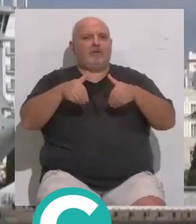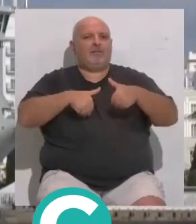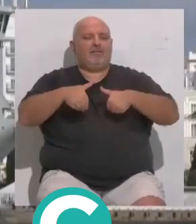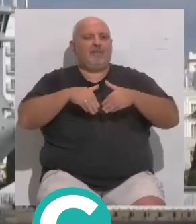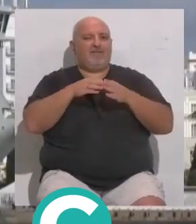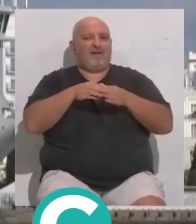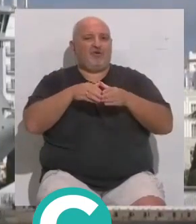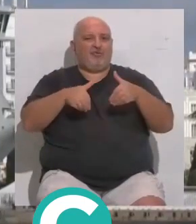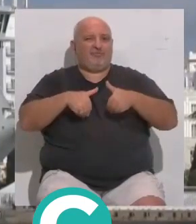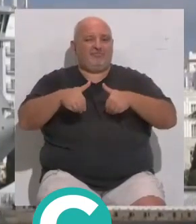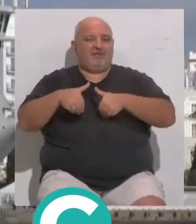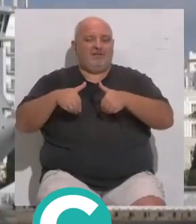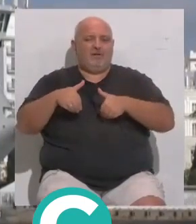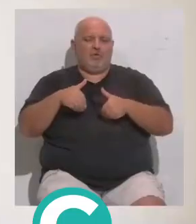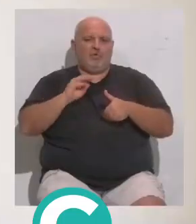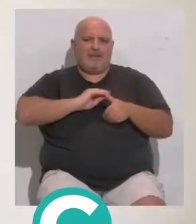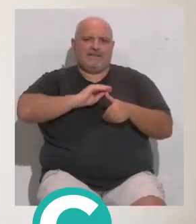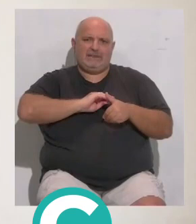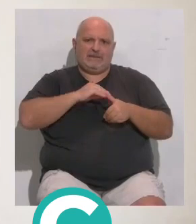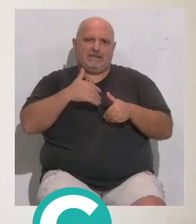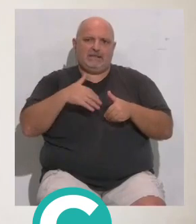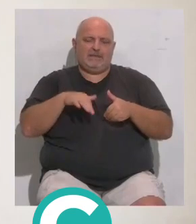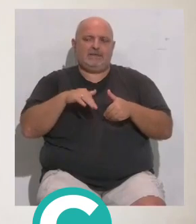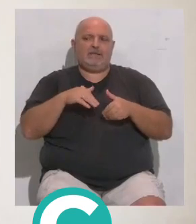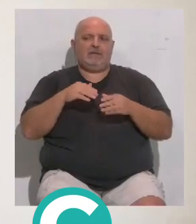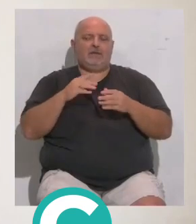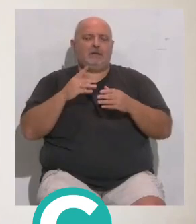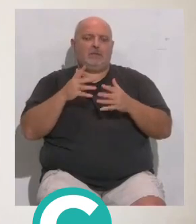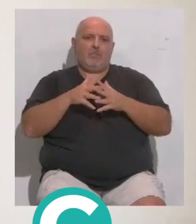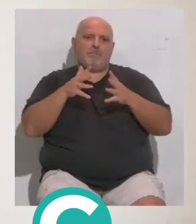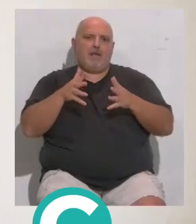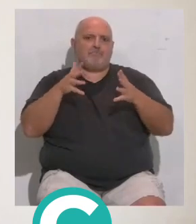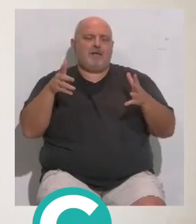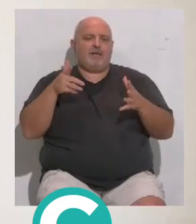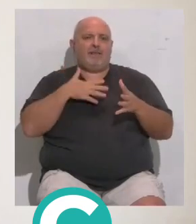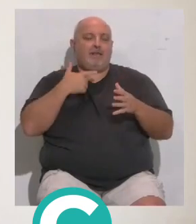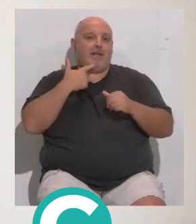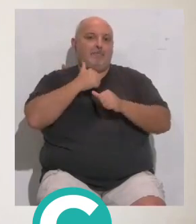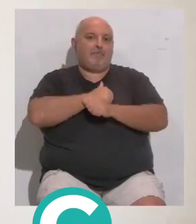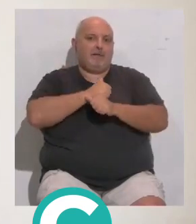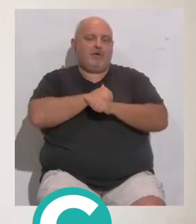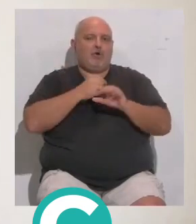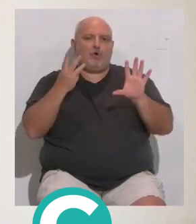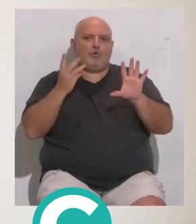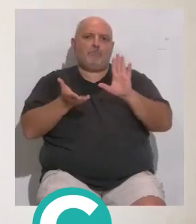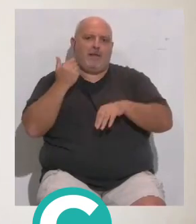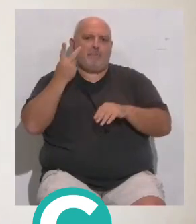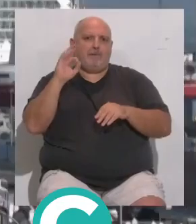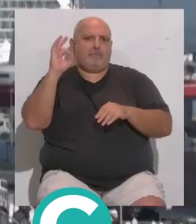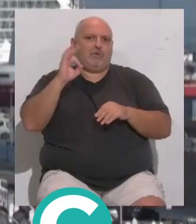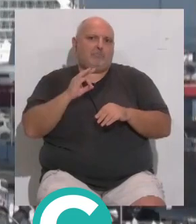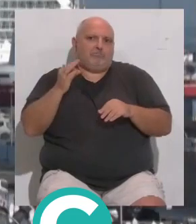escalas fue exponencial y la productividad estará también ahí. Así que esperemos que no sea un 8, sino que sea un 20. ¿Por